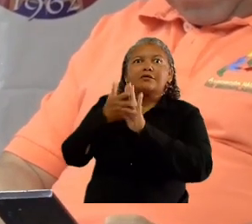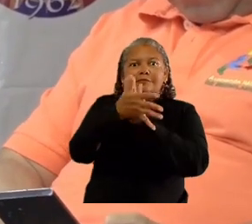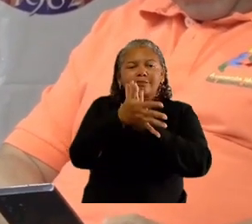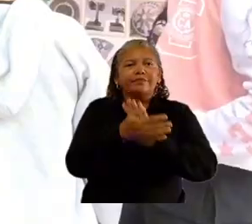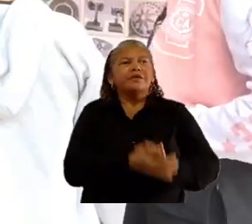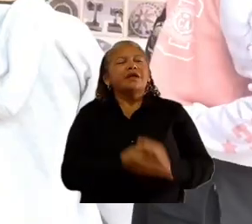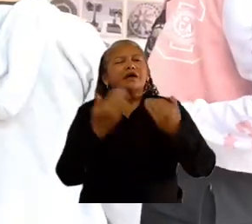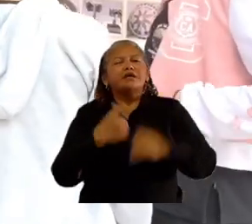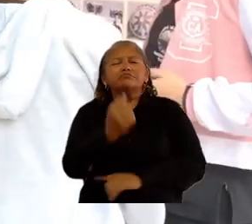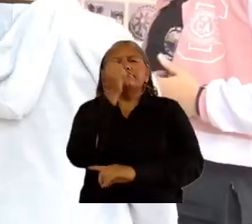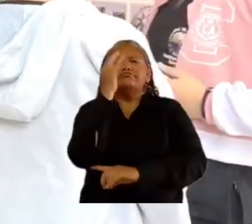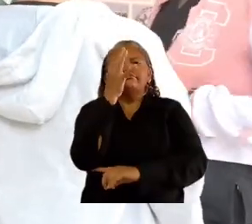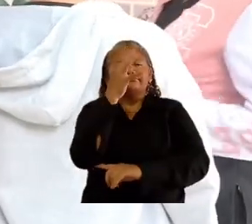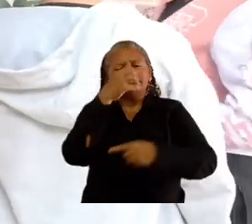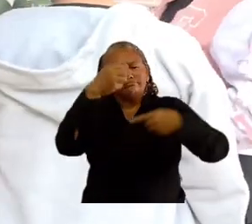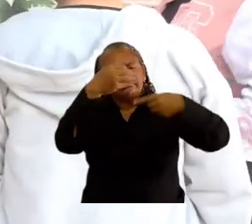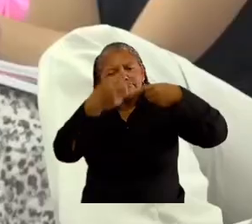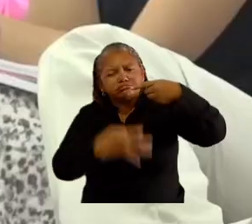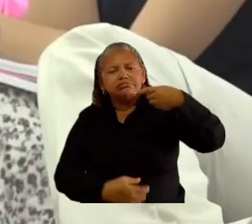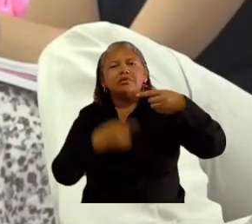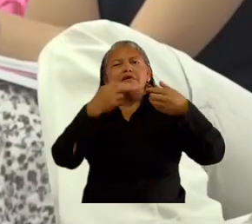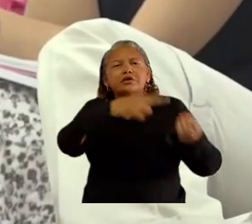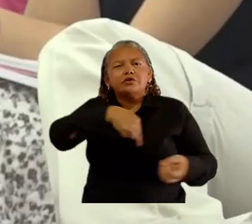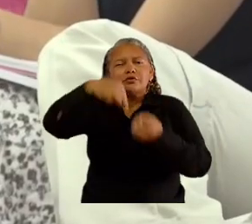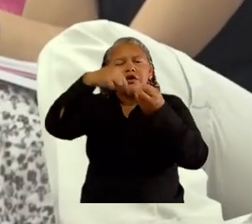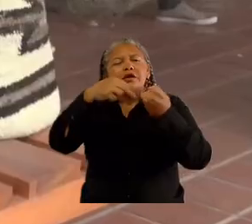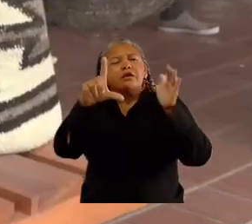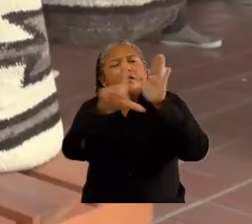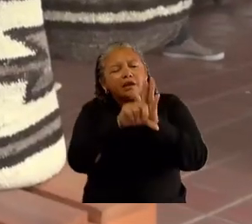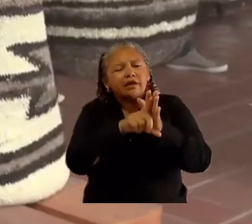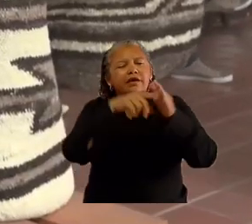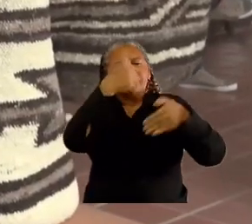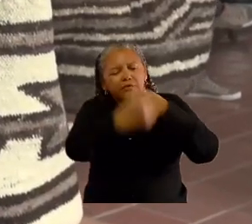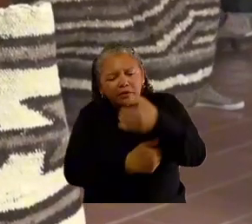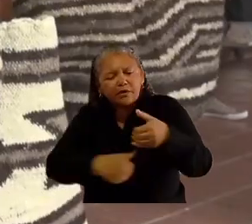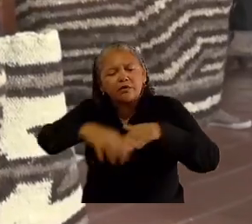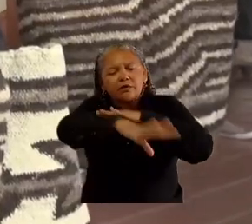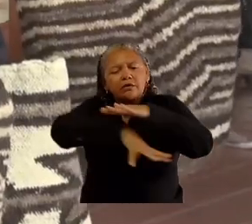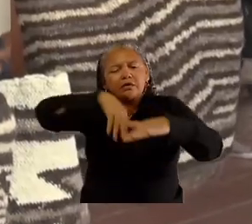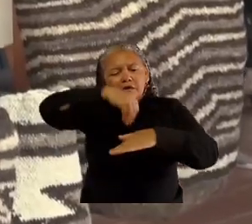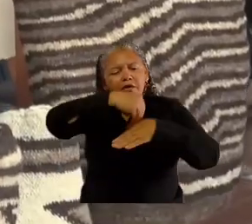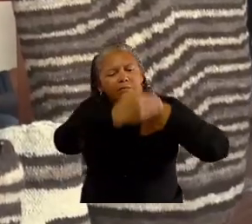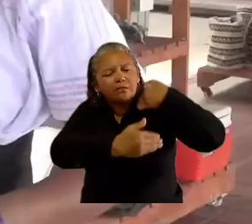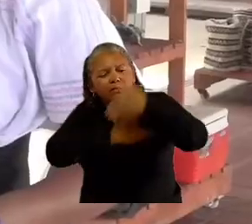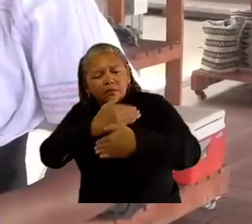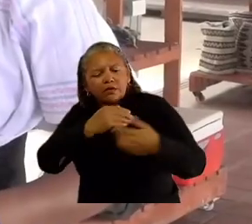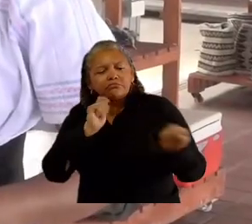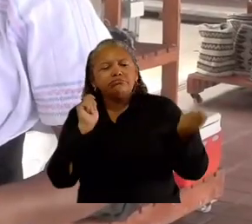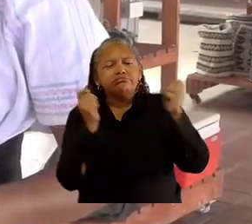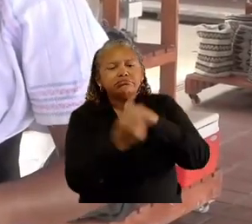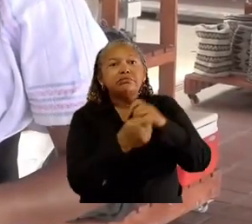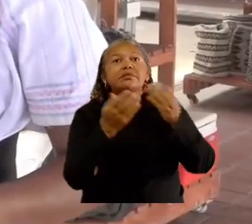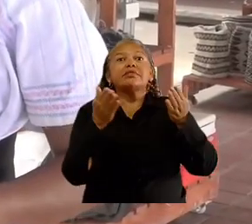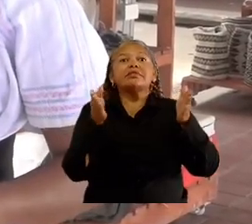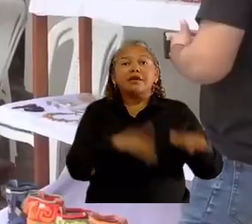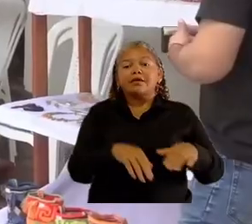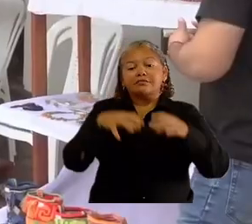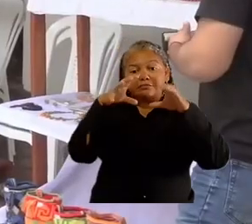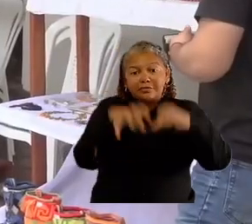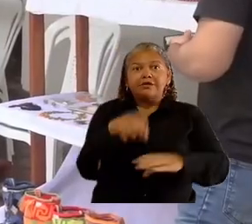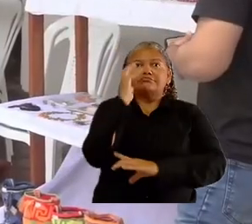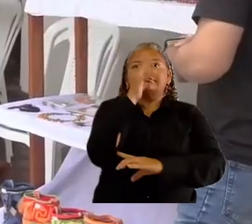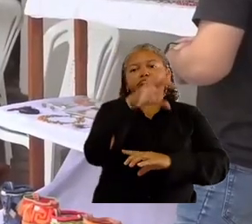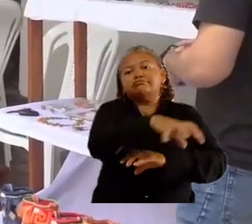sobre legislación, educación, tratamiento y sistemas de información ambiental. Además, se llevó a cabo una feria de emprendimiento enfocada en